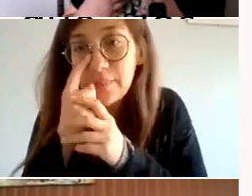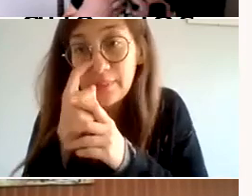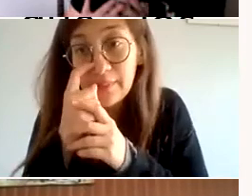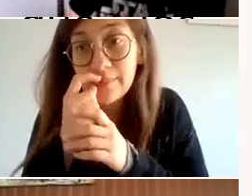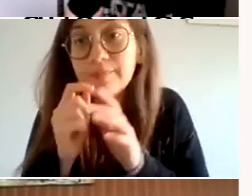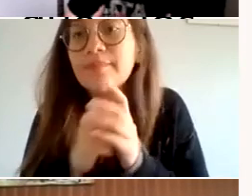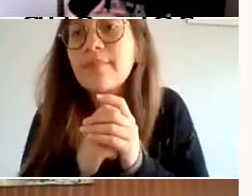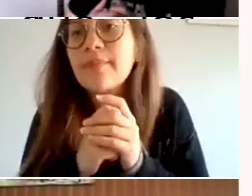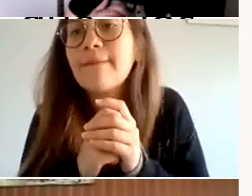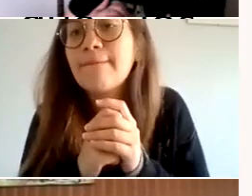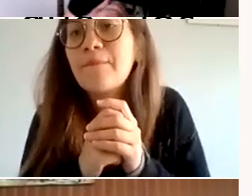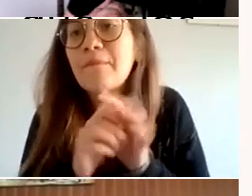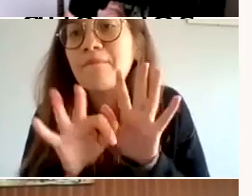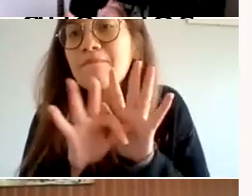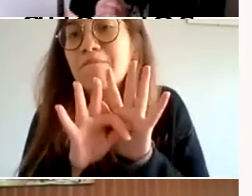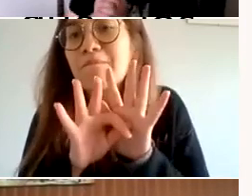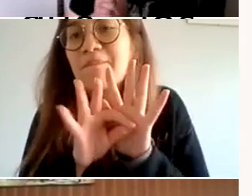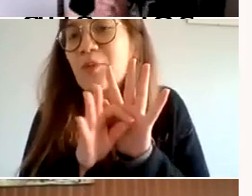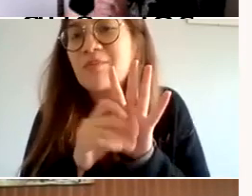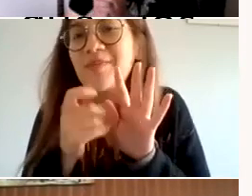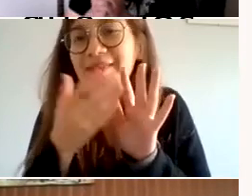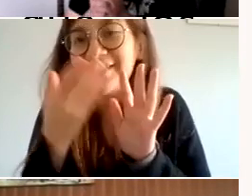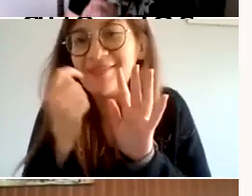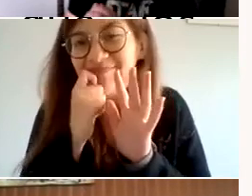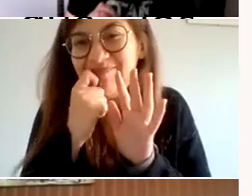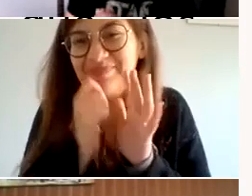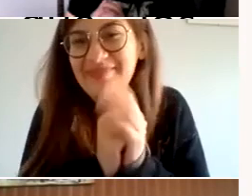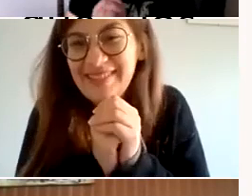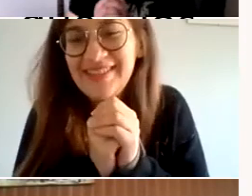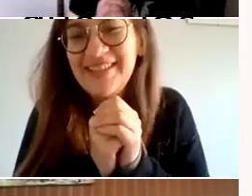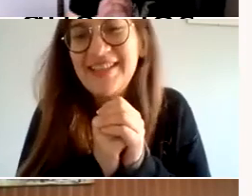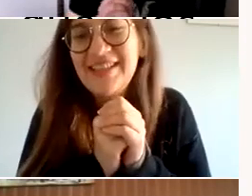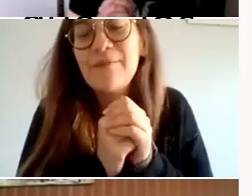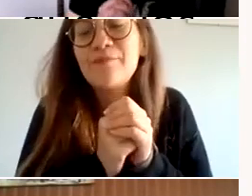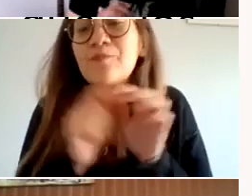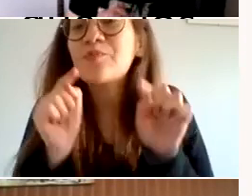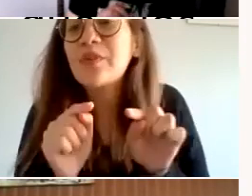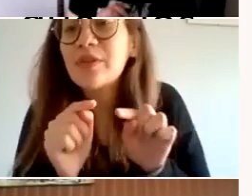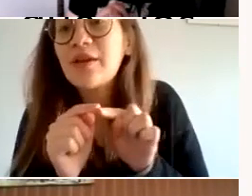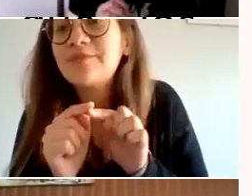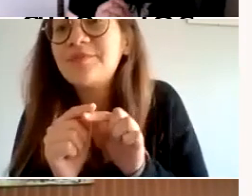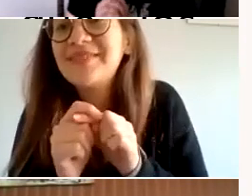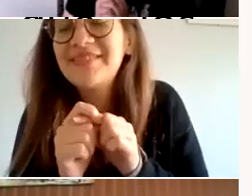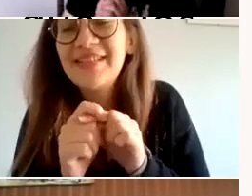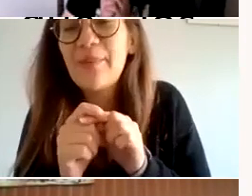lo que está pasando o cuál es el pensamiento de la sociedad en base a lo que está pasando